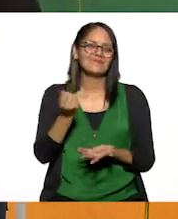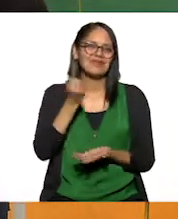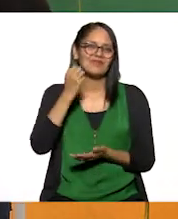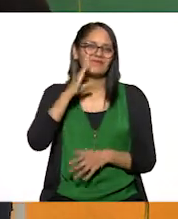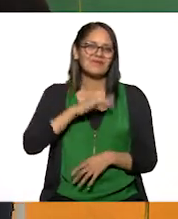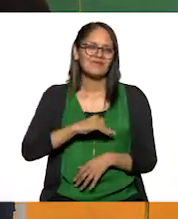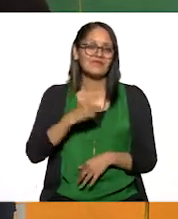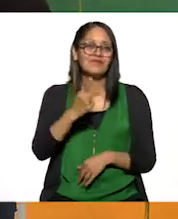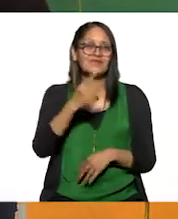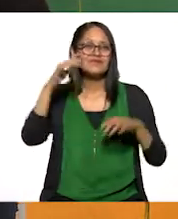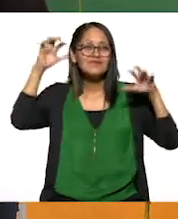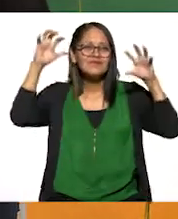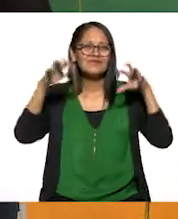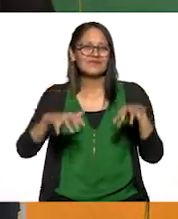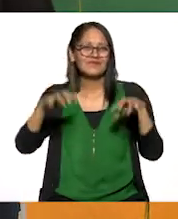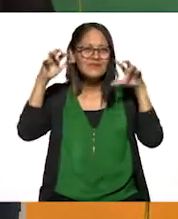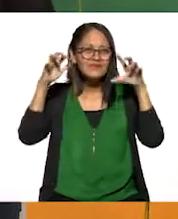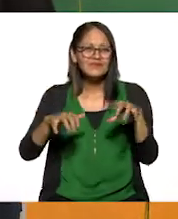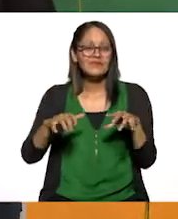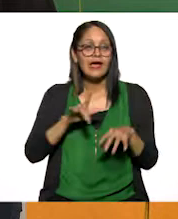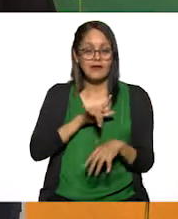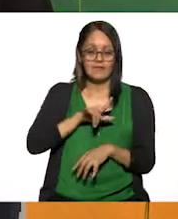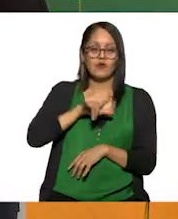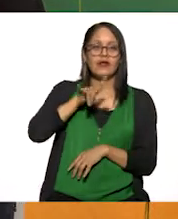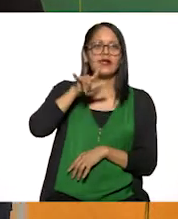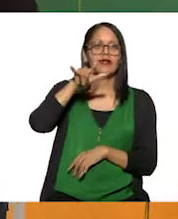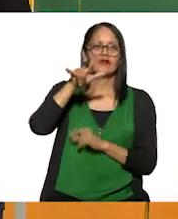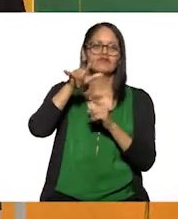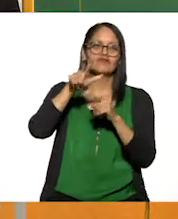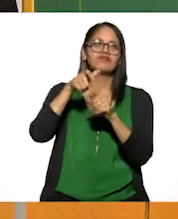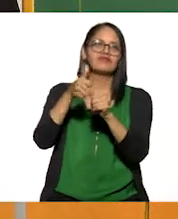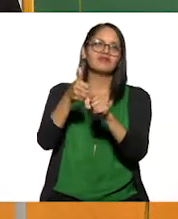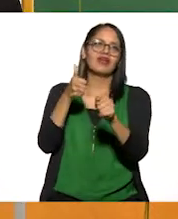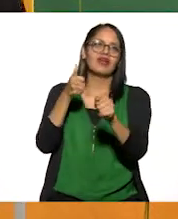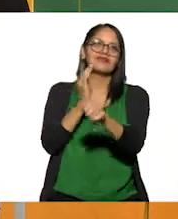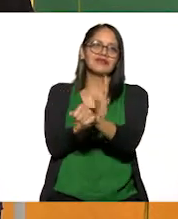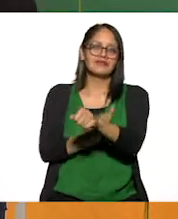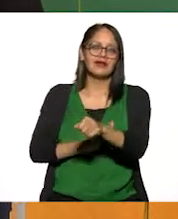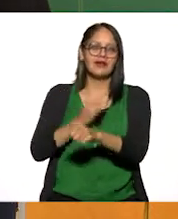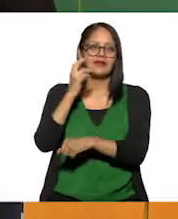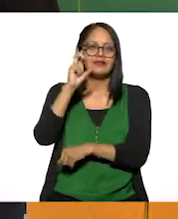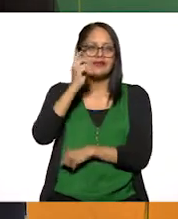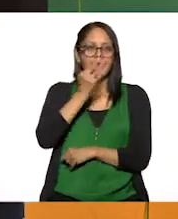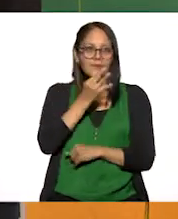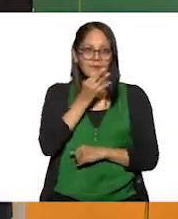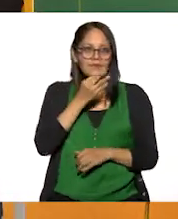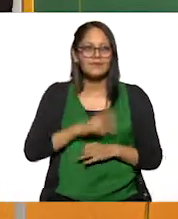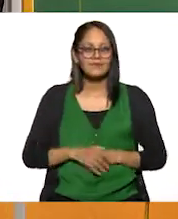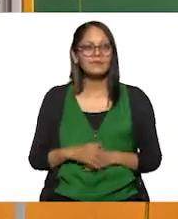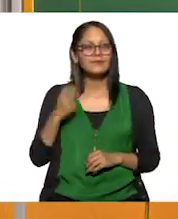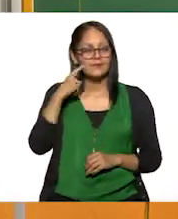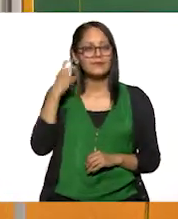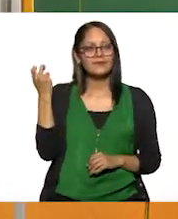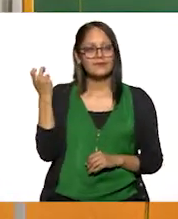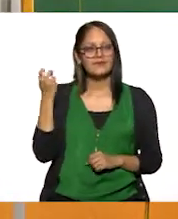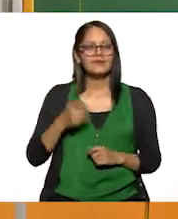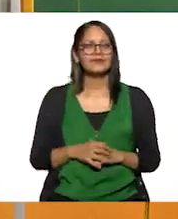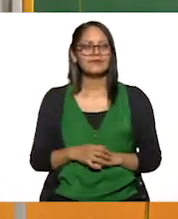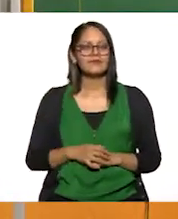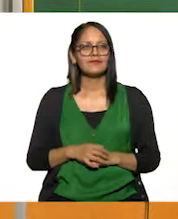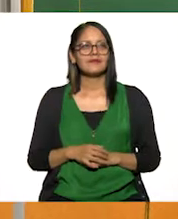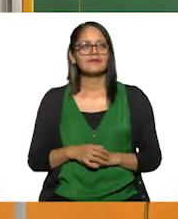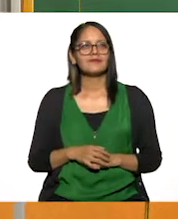había mucha tormenta, lo que provocó que el vuelo se retrasara media hora. Por lo que en sí,